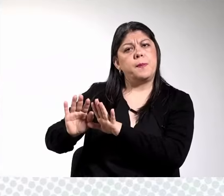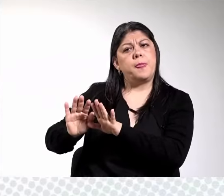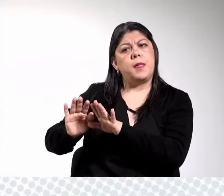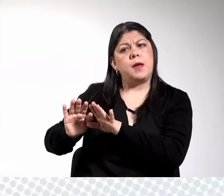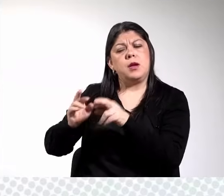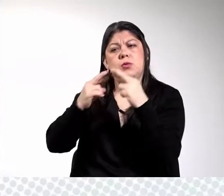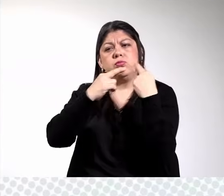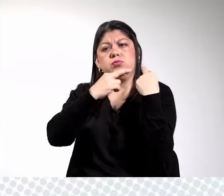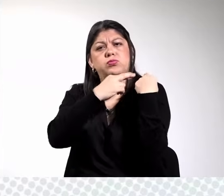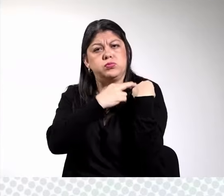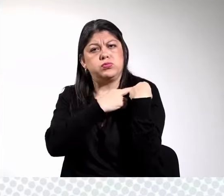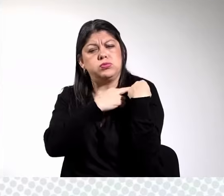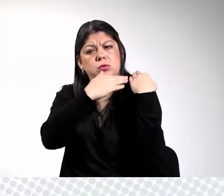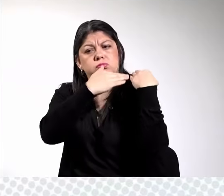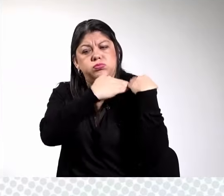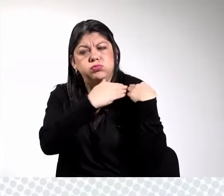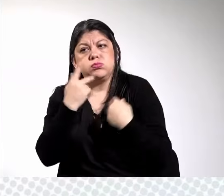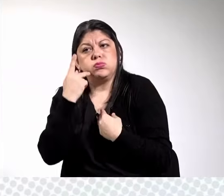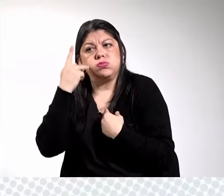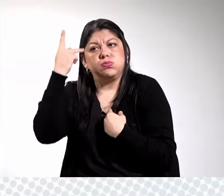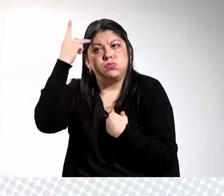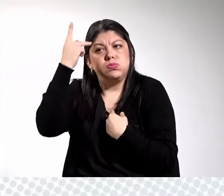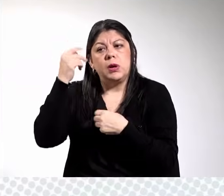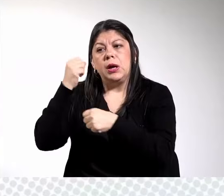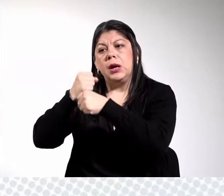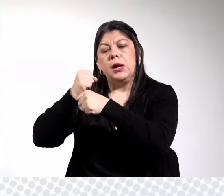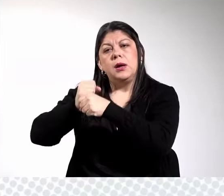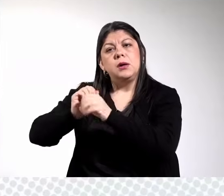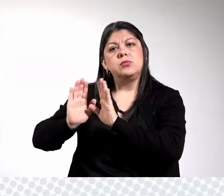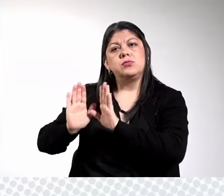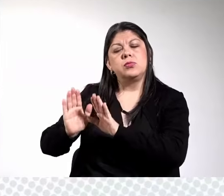padres con esa recarga de trabajo, con esa